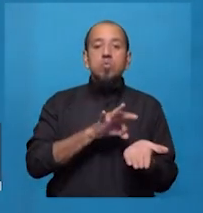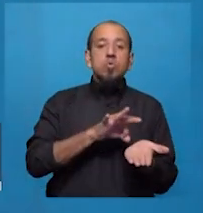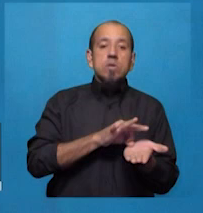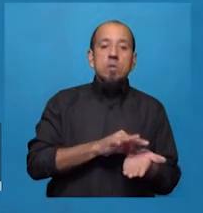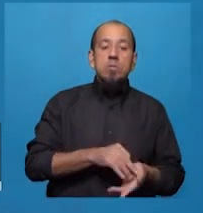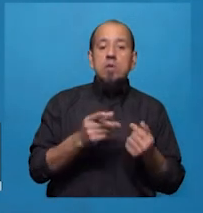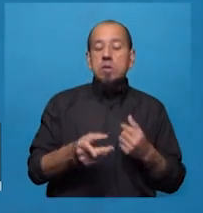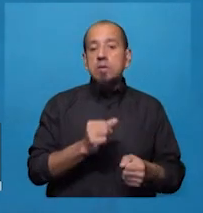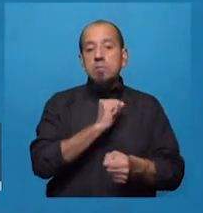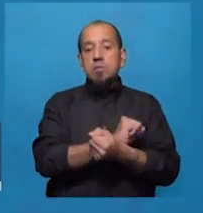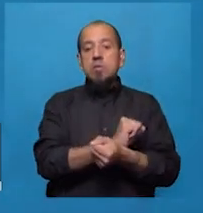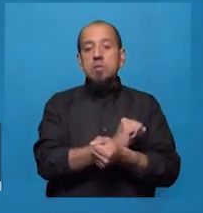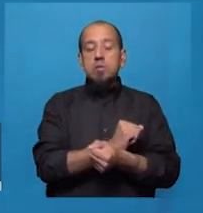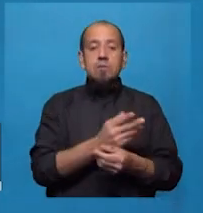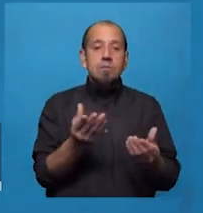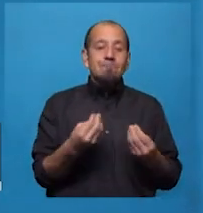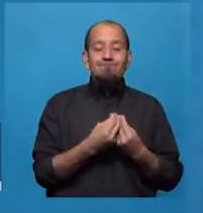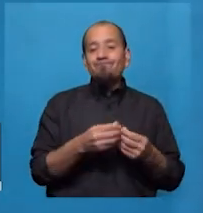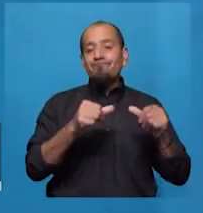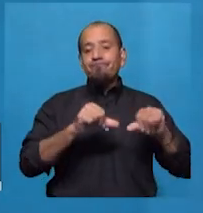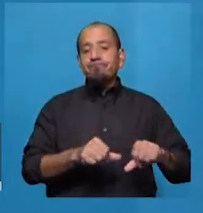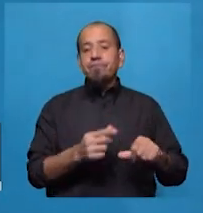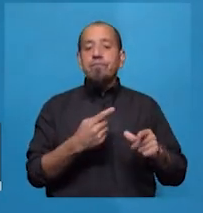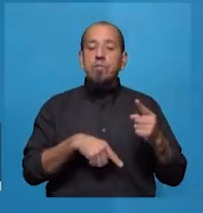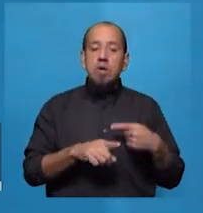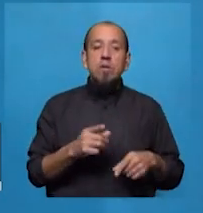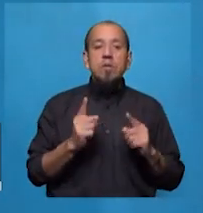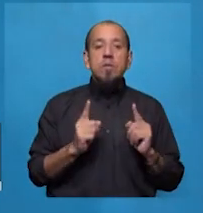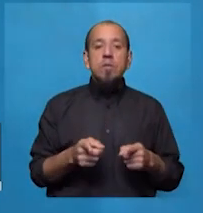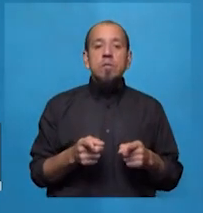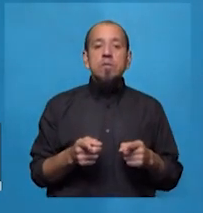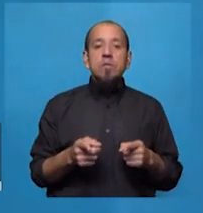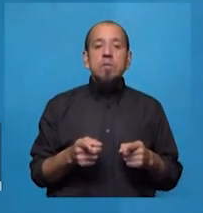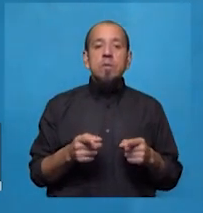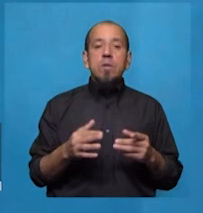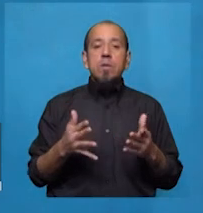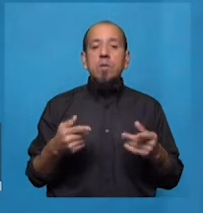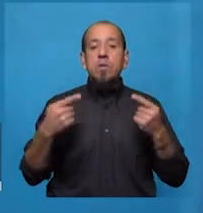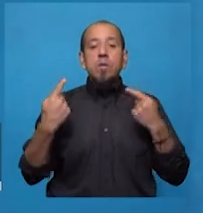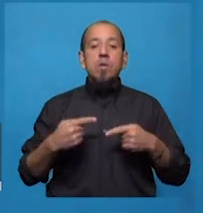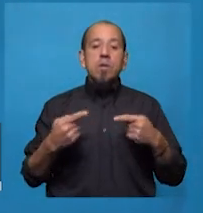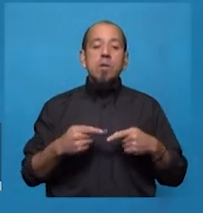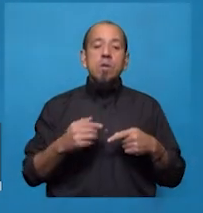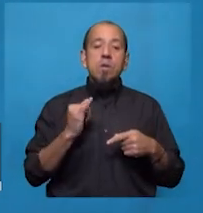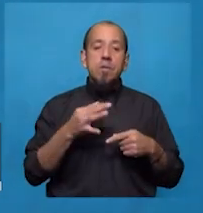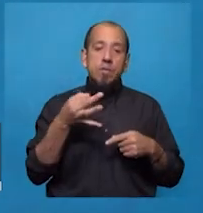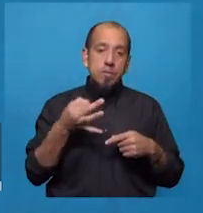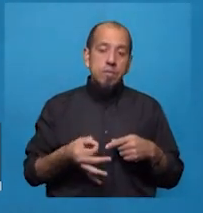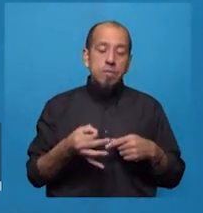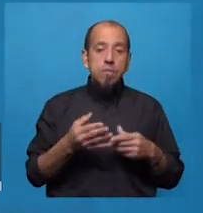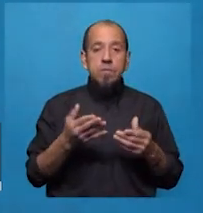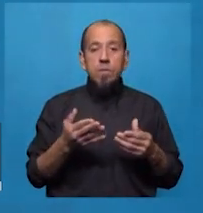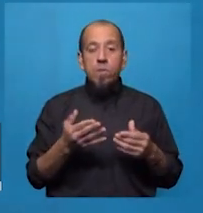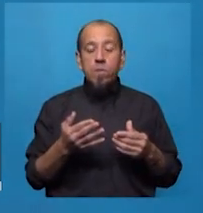súper dado y desbordado a todas luces Pero por otro lado en este debate es cierto lo que lo que se establece